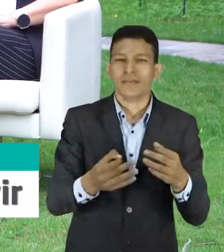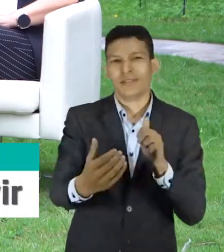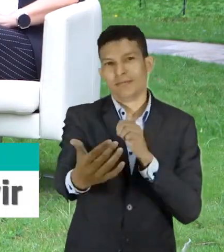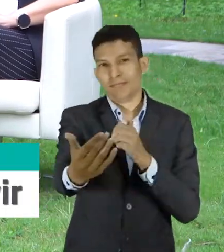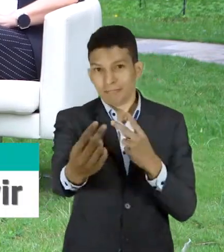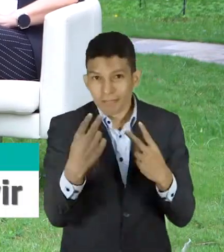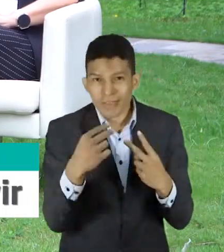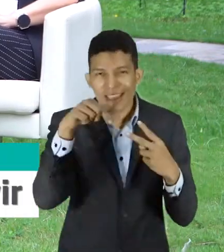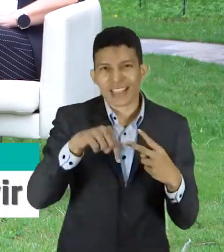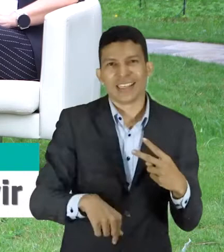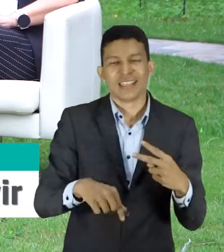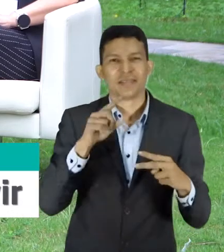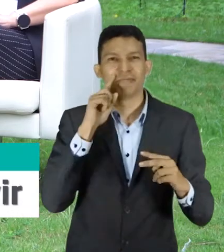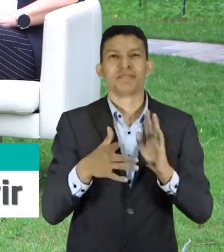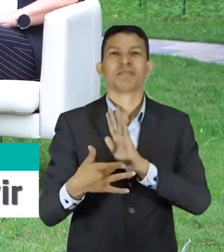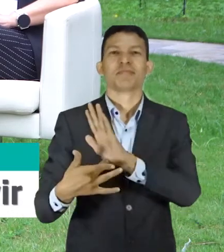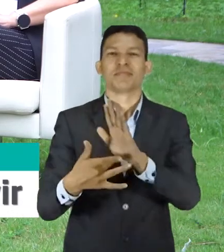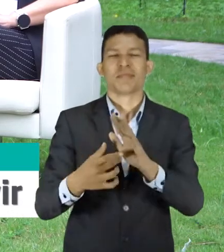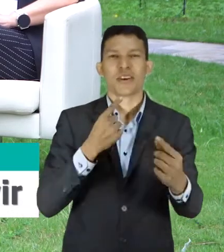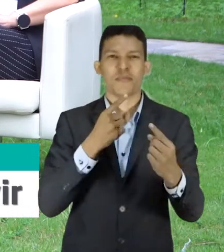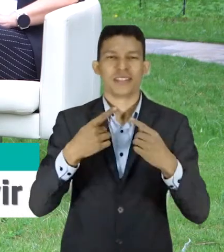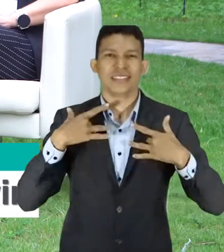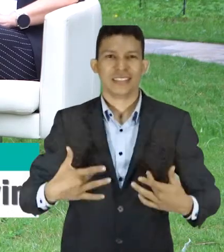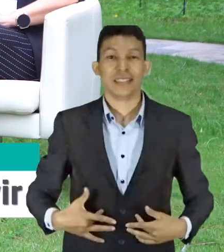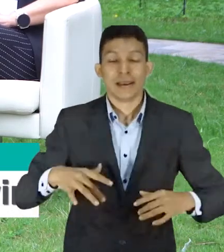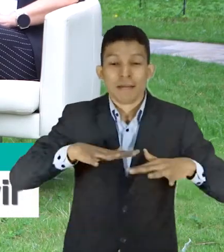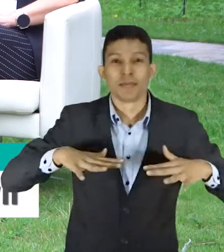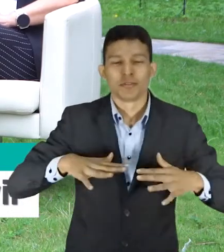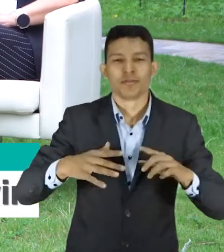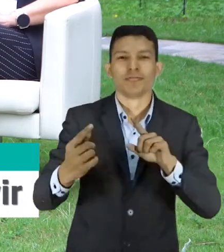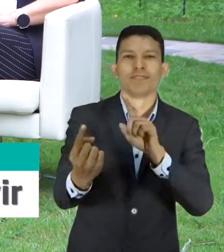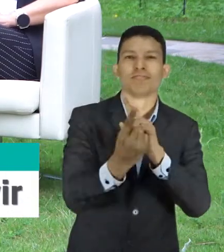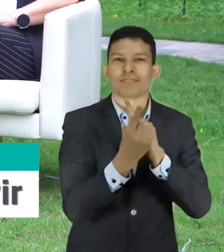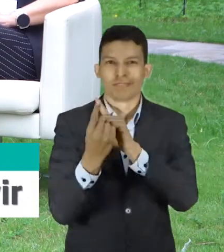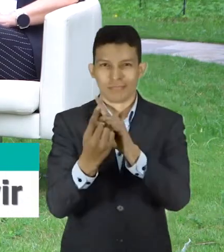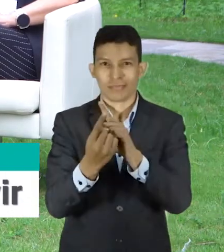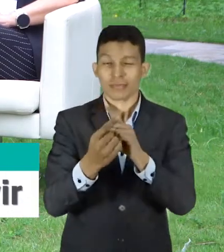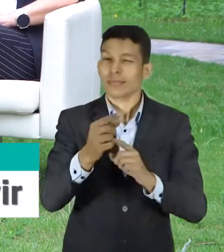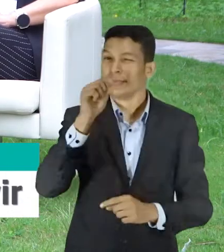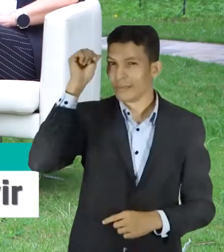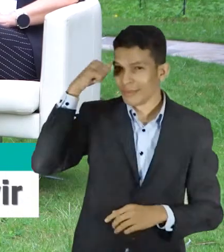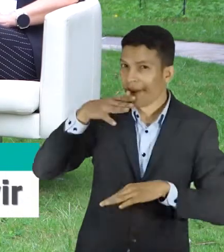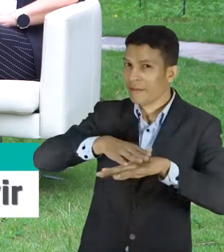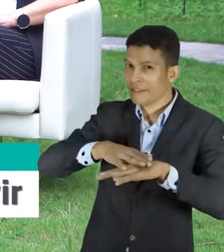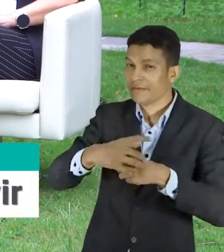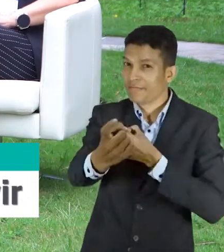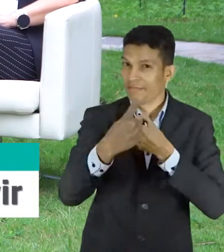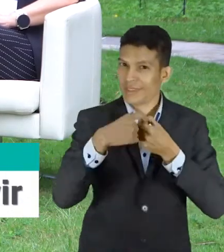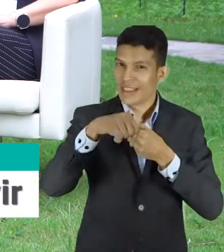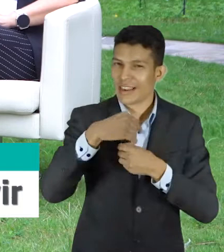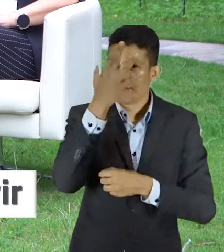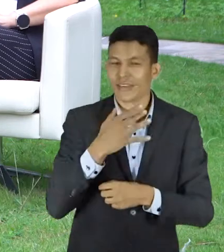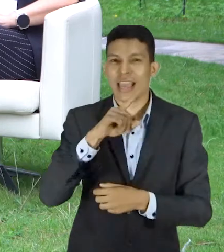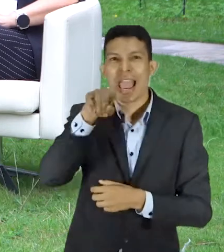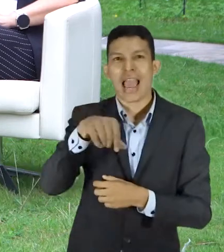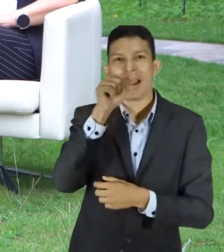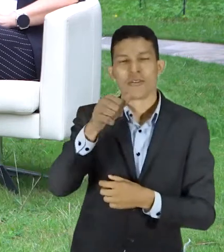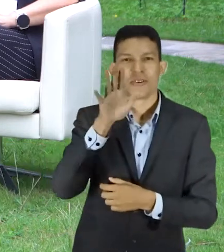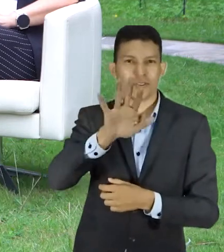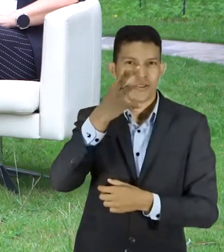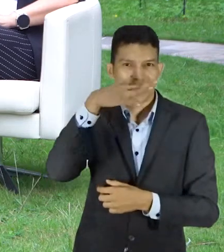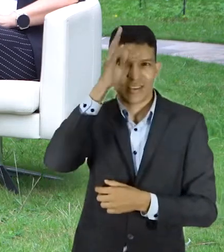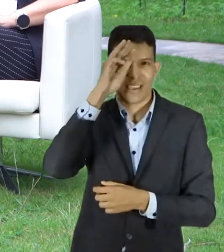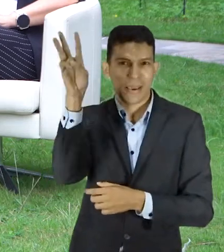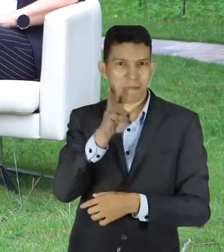por acompañarnos en esta emisión de Conversalud, un espacio persona a persona. Recuerden seguirnos en nuestras redes como arroba